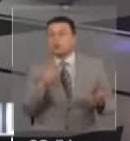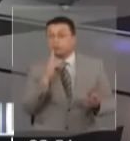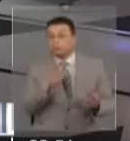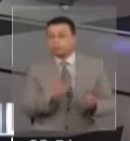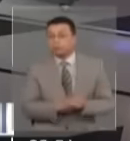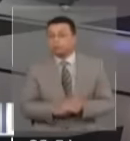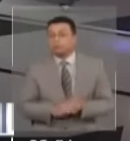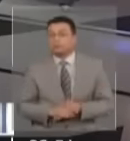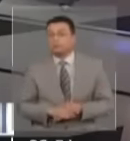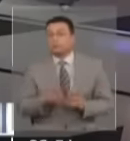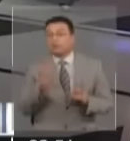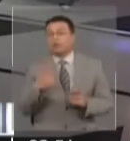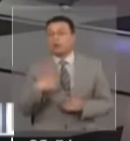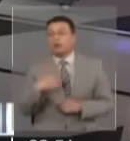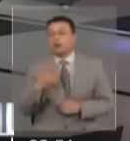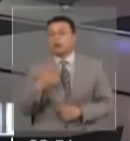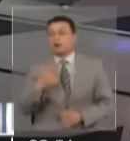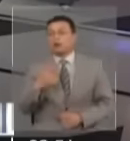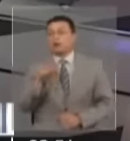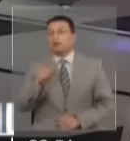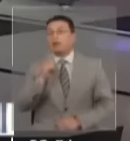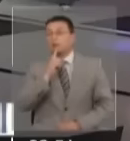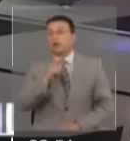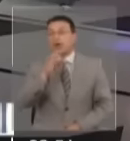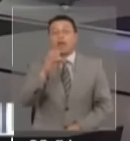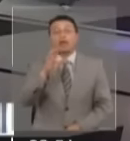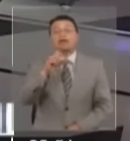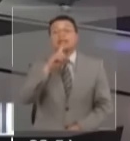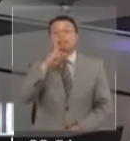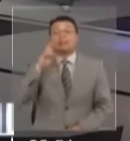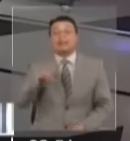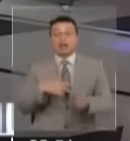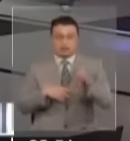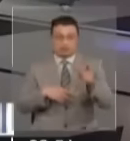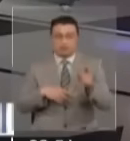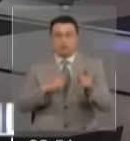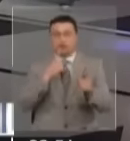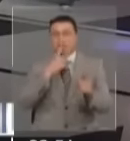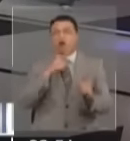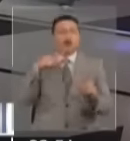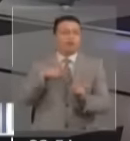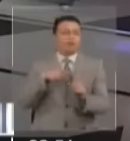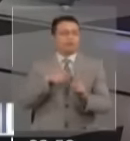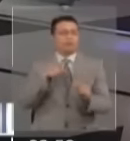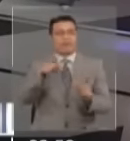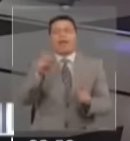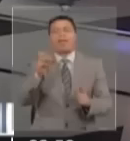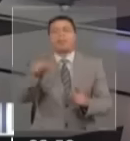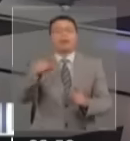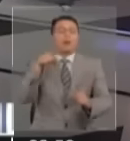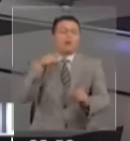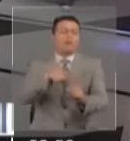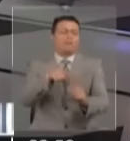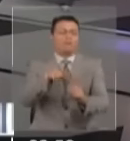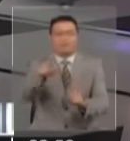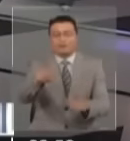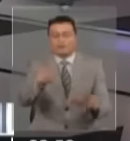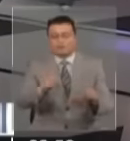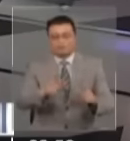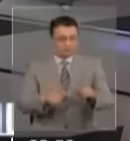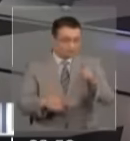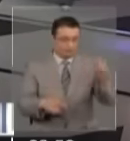le voy a tener una... ¿A quién? A Cristian, ¿no? Para suavizar un poquito y no atacar tanto a Andrés, porque ya parece que le han dado muy duro, para